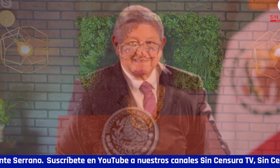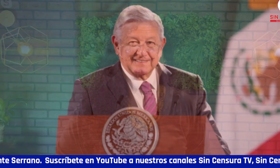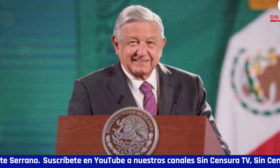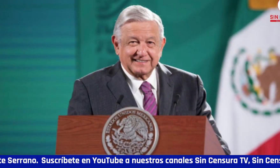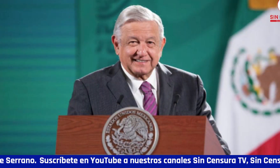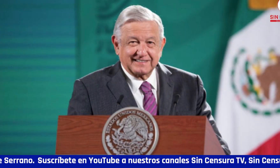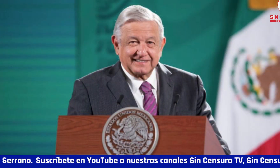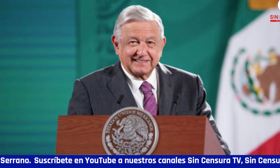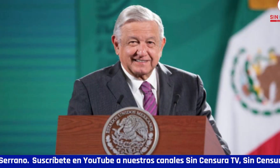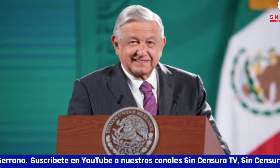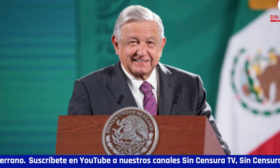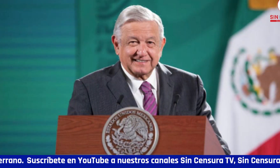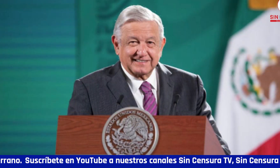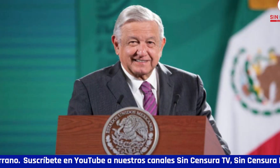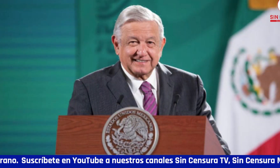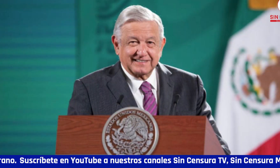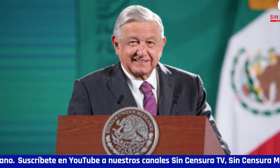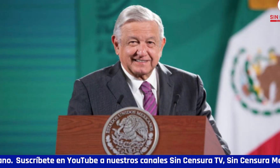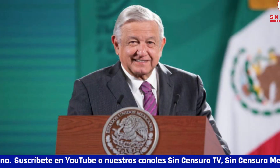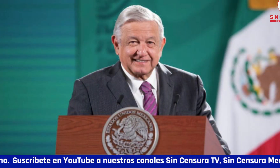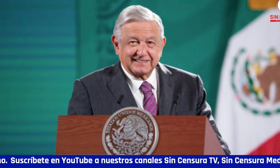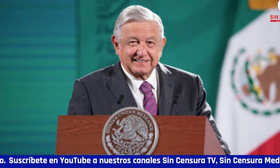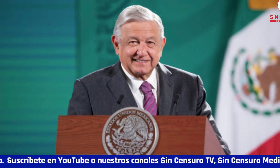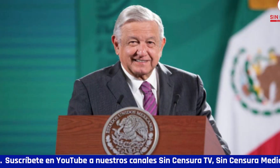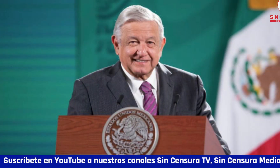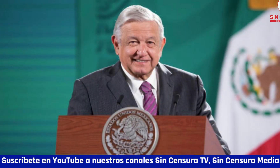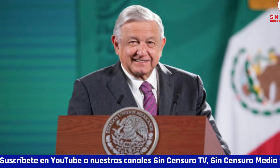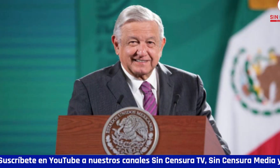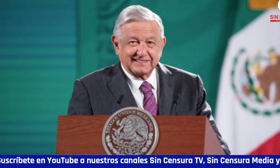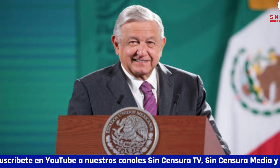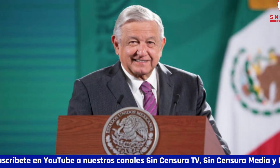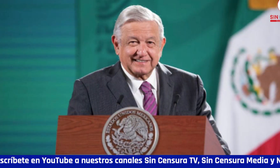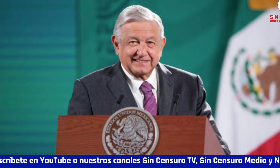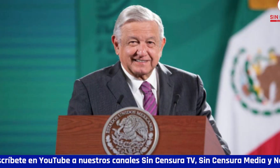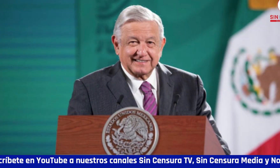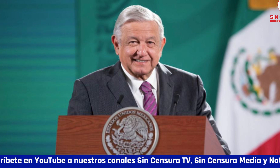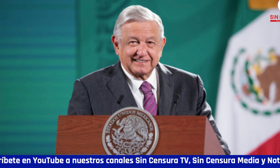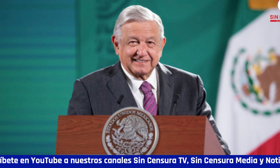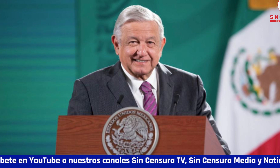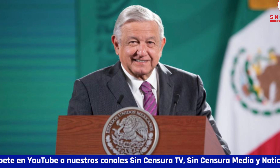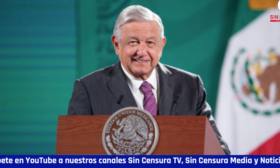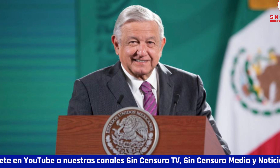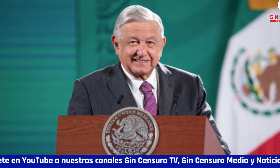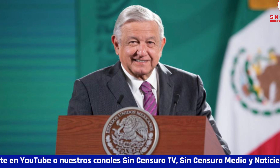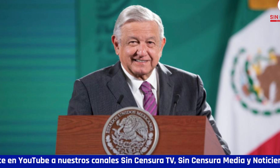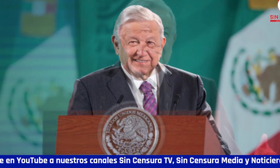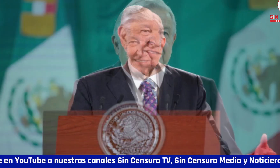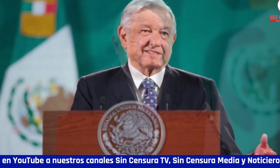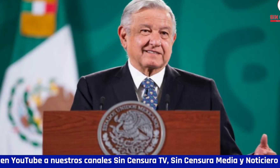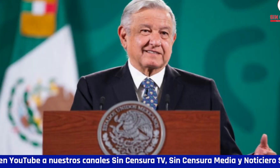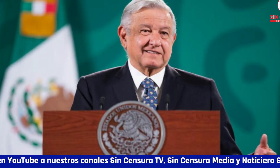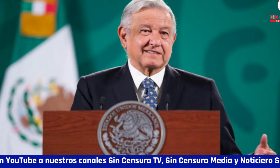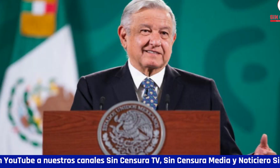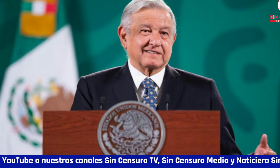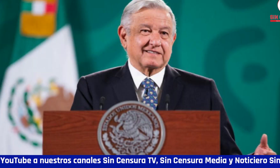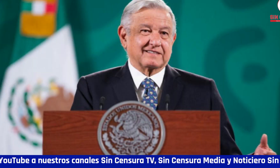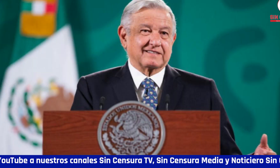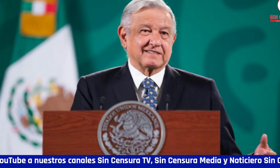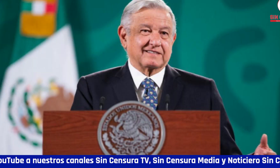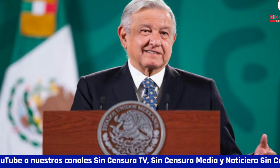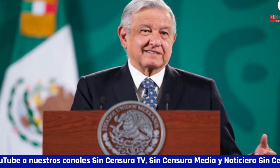dice, bueno, ni aunque las vendan se van a otorgar los permisos para hacer esa construcción, reafirmando, y es quizás lo que Julio